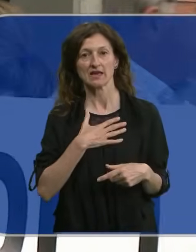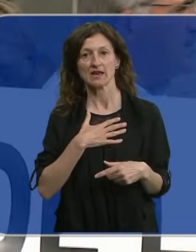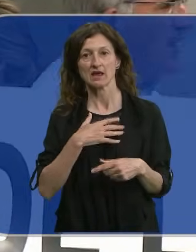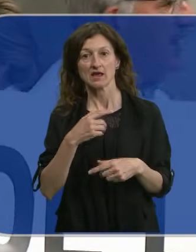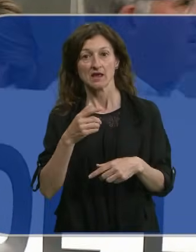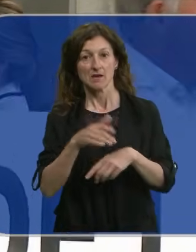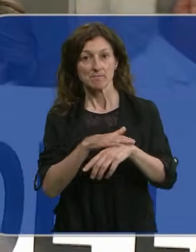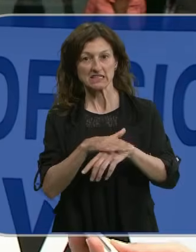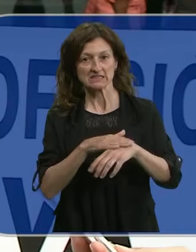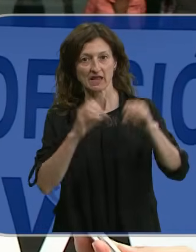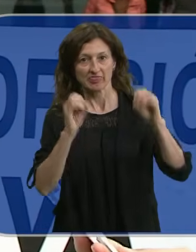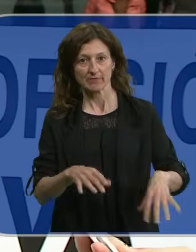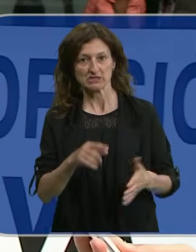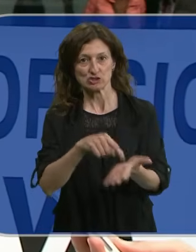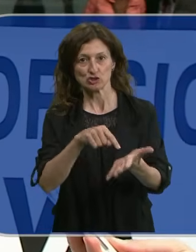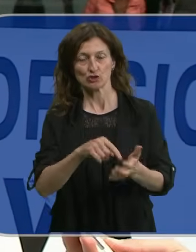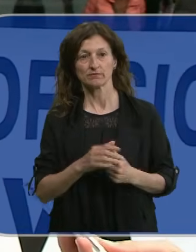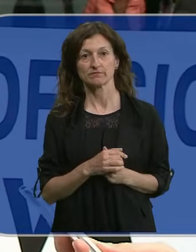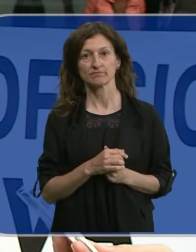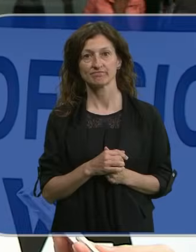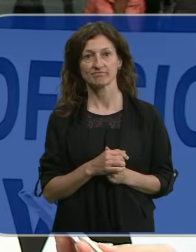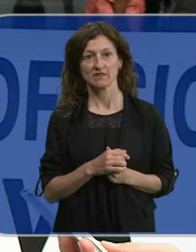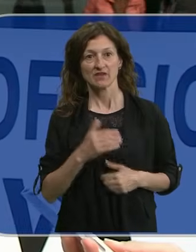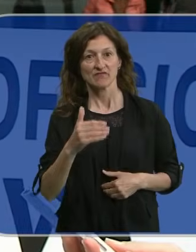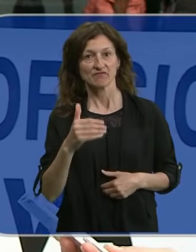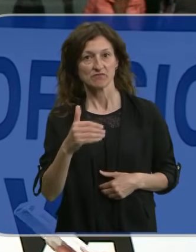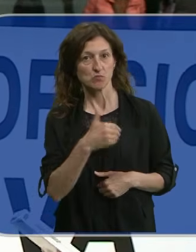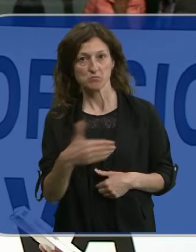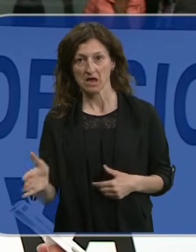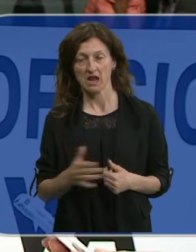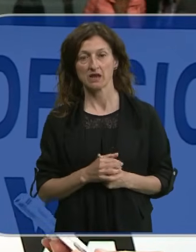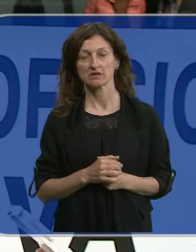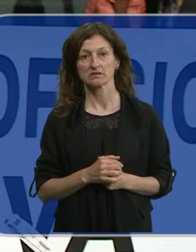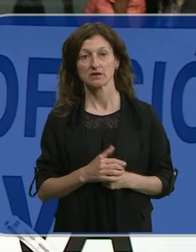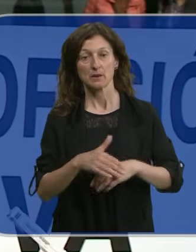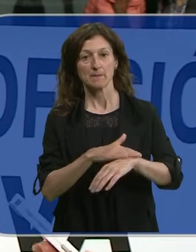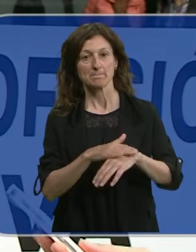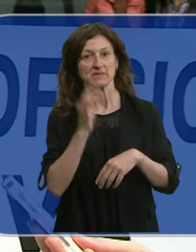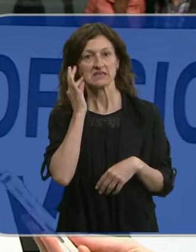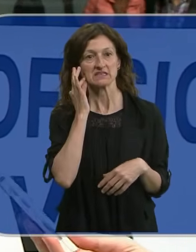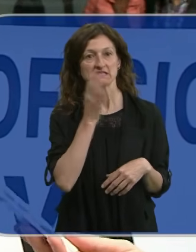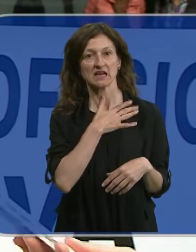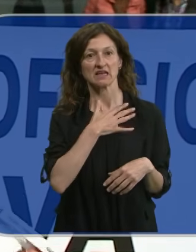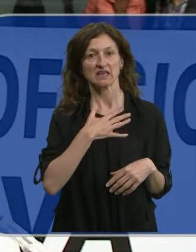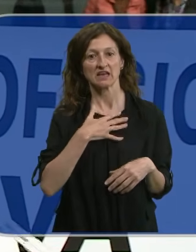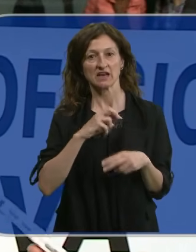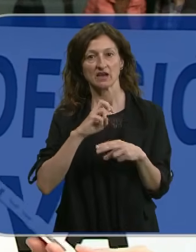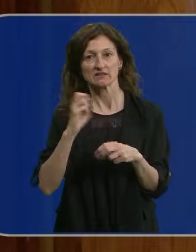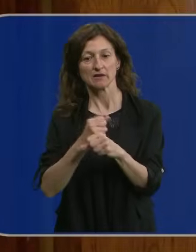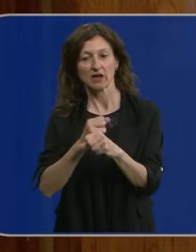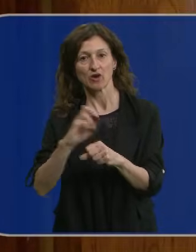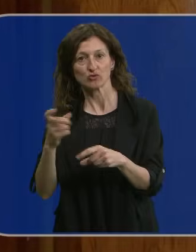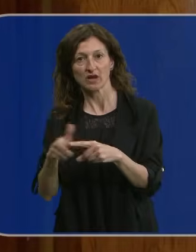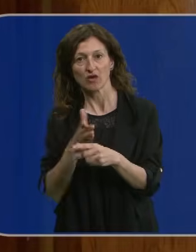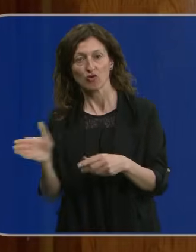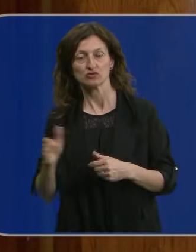dimisión de Mónica García. Las expectativas son malísimas, porque La ministra parece que quiere dedicarse a otras cosas. Si